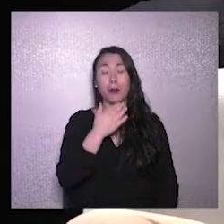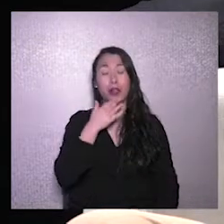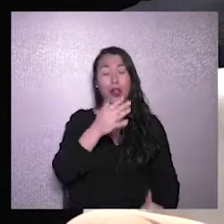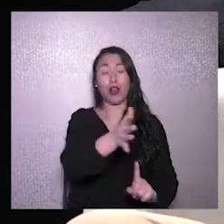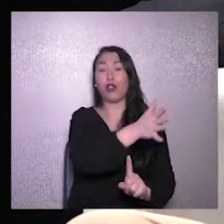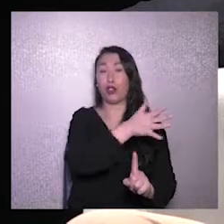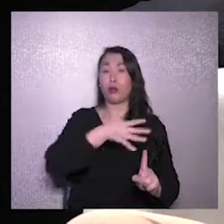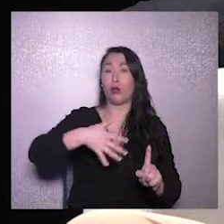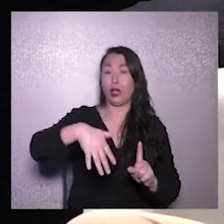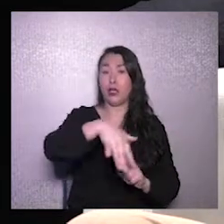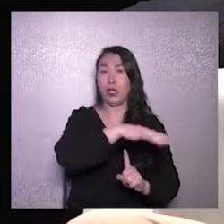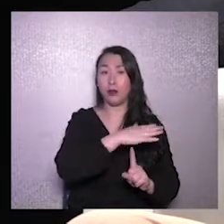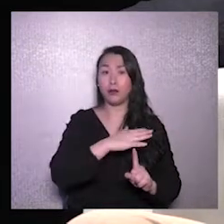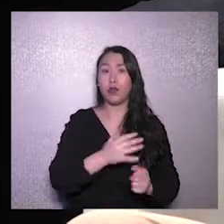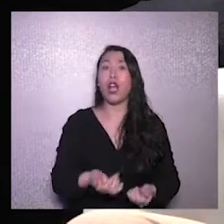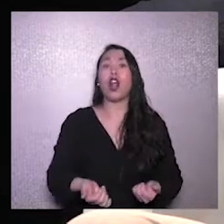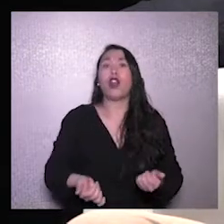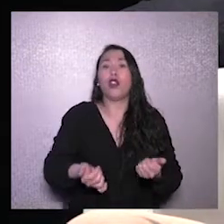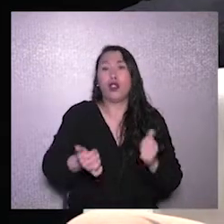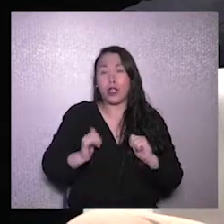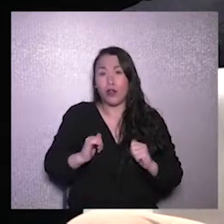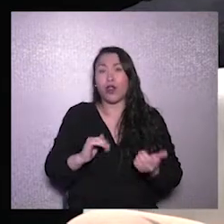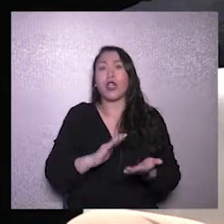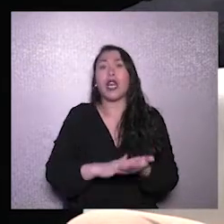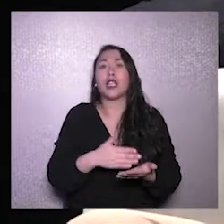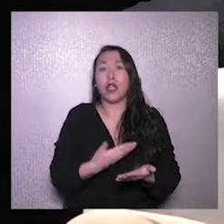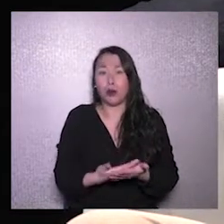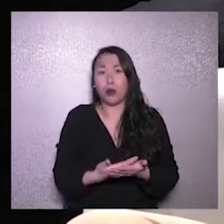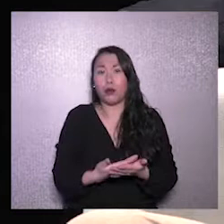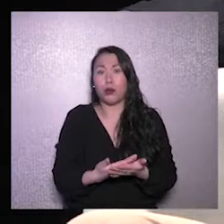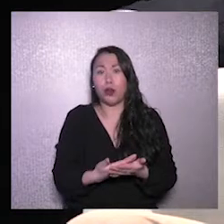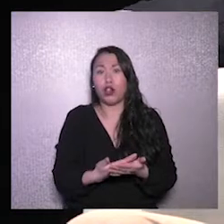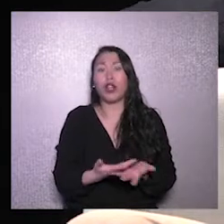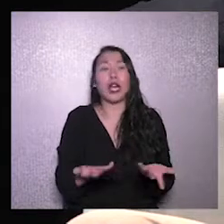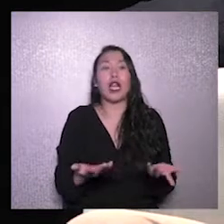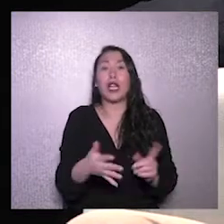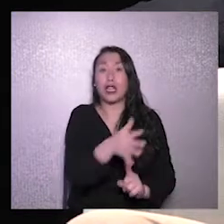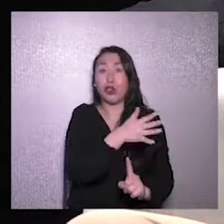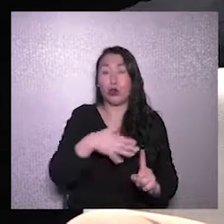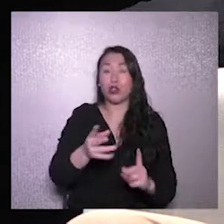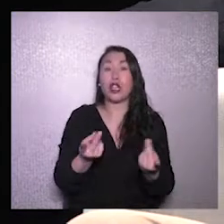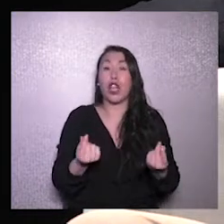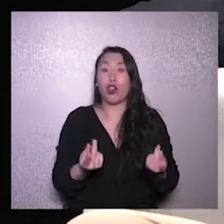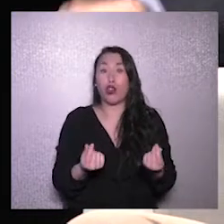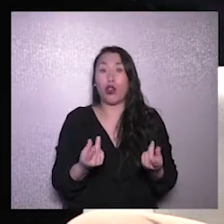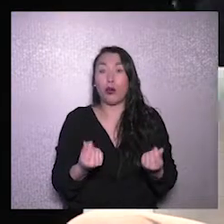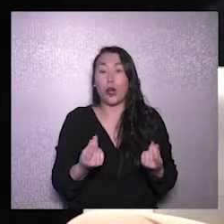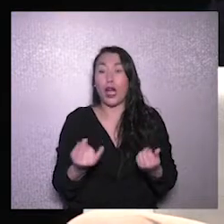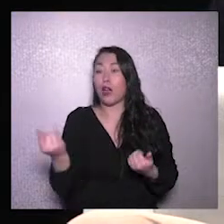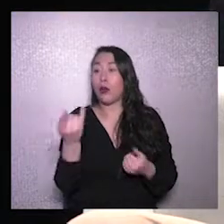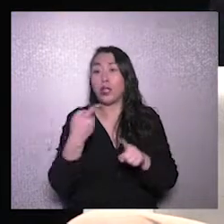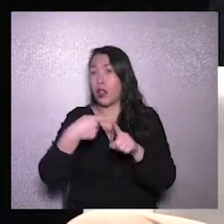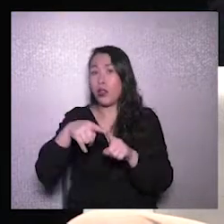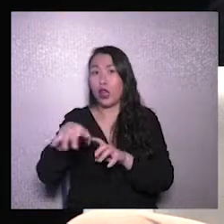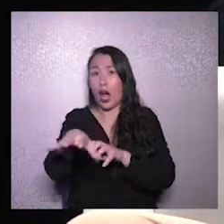contextualizar los desafíos de la salud en lo que es la situación económica y las urgencias de otras áreas, ¿cierto? Vemos